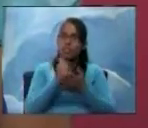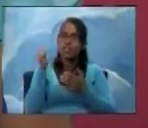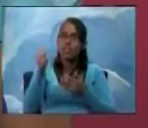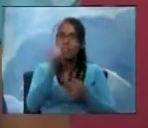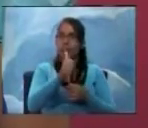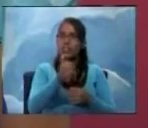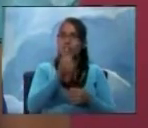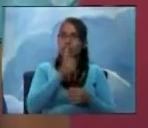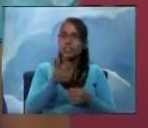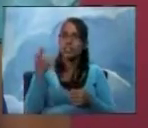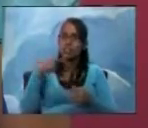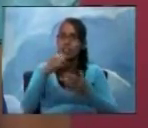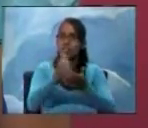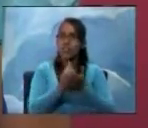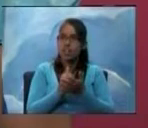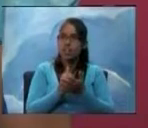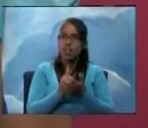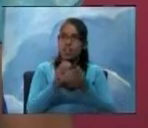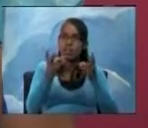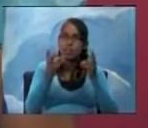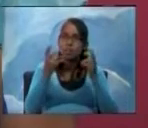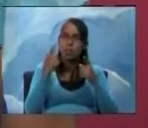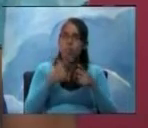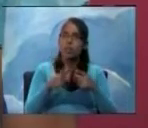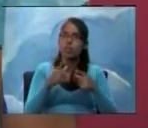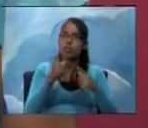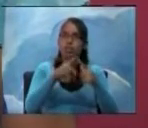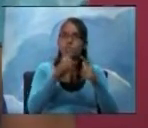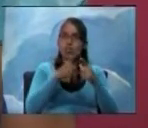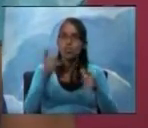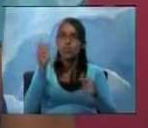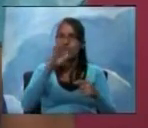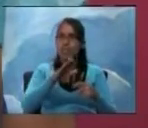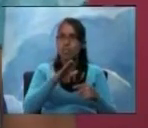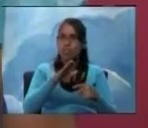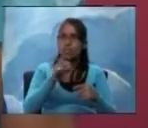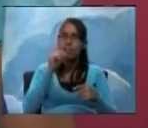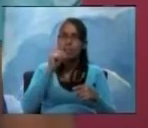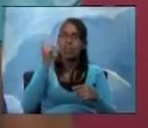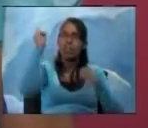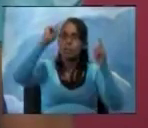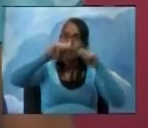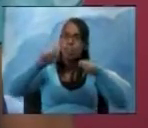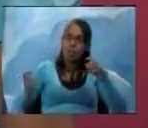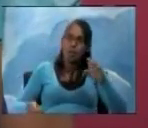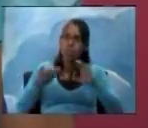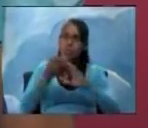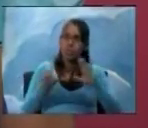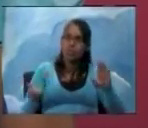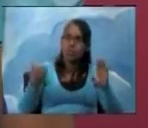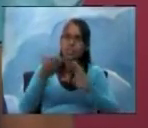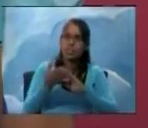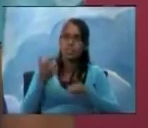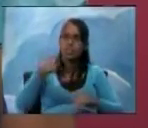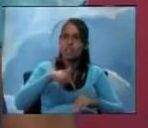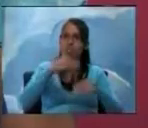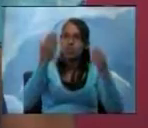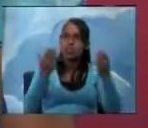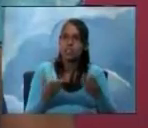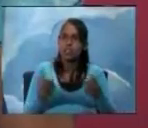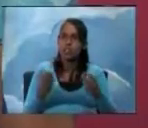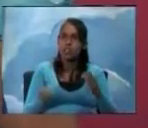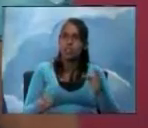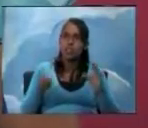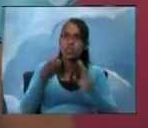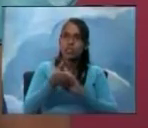sabe cuál es la ayuda que nosotros tenemos, pero de repente estamos en el mes de la ofrenda misionera y nos dan una